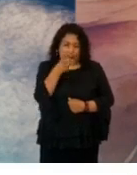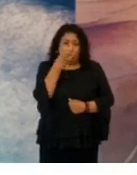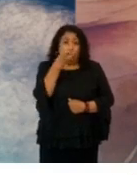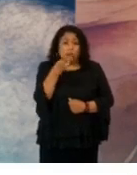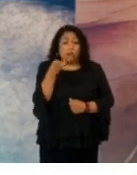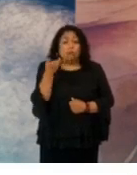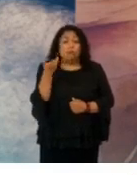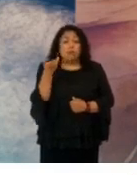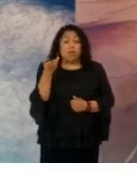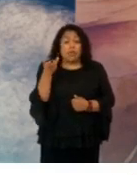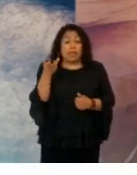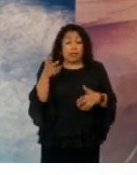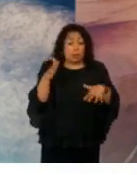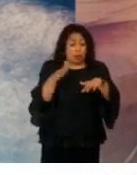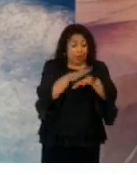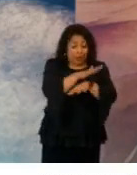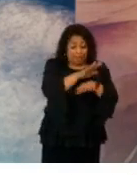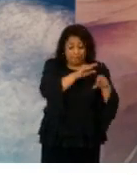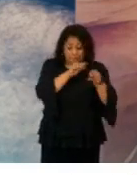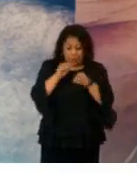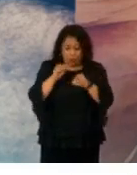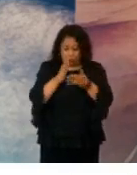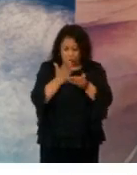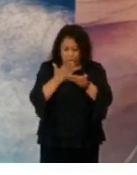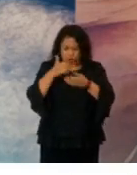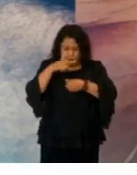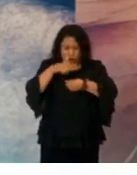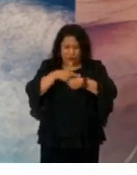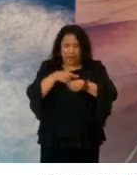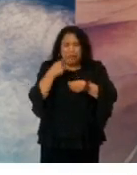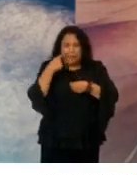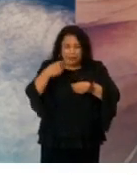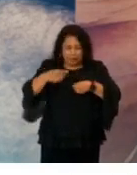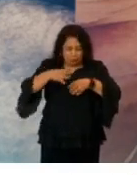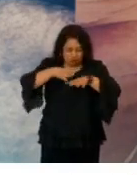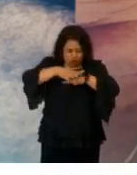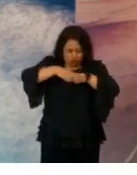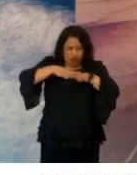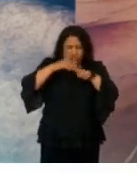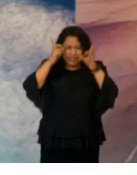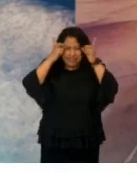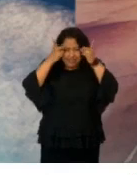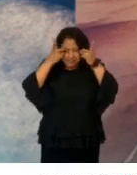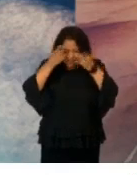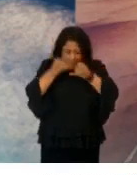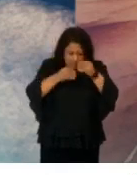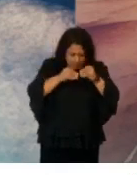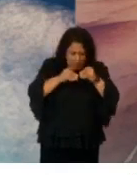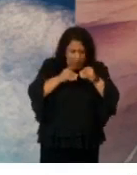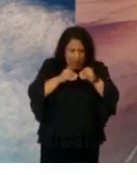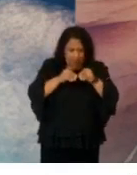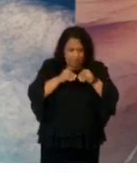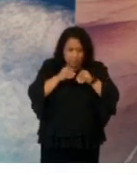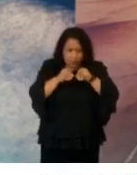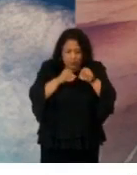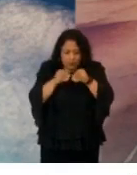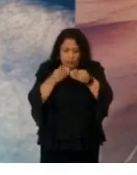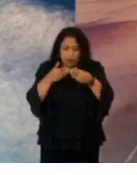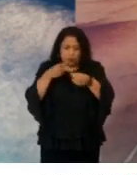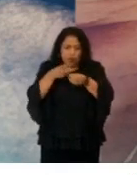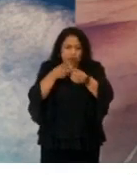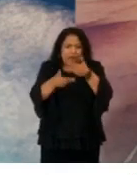Un movimiento social, si uno viera un tablero de ajedrez, son avances que hace la sociedad en un